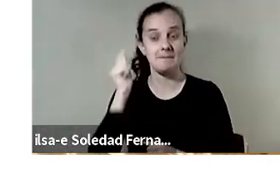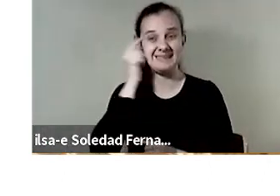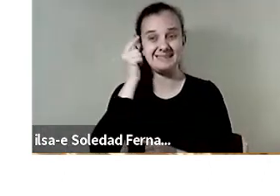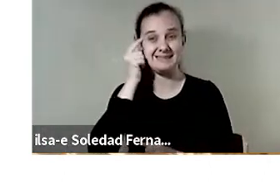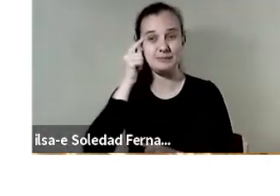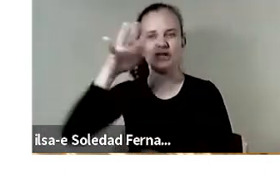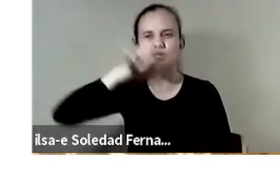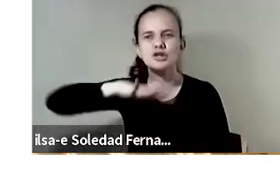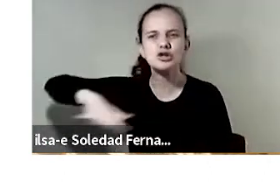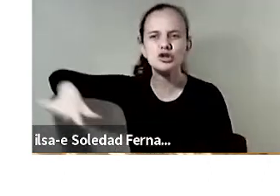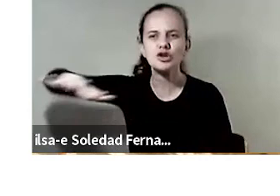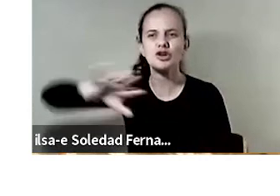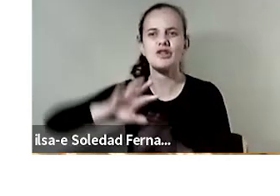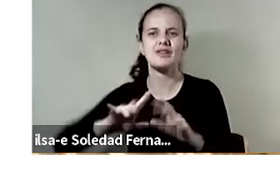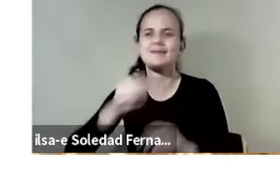www.algo, ¿sí?